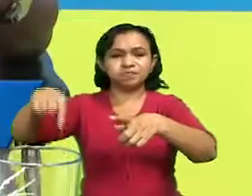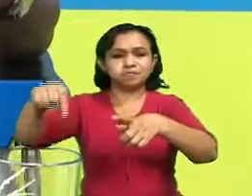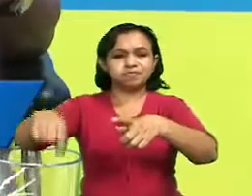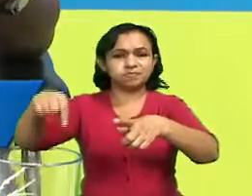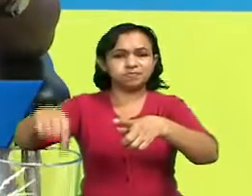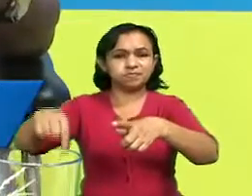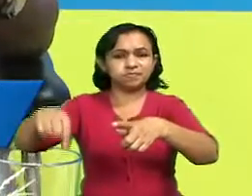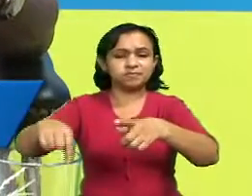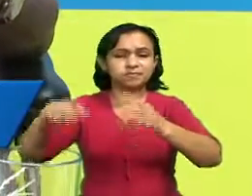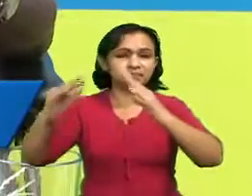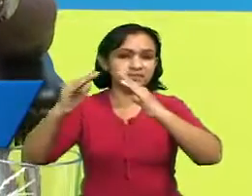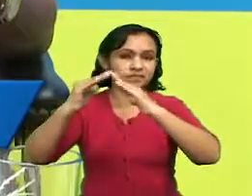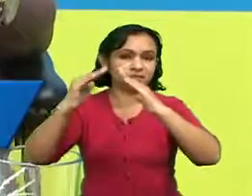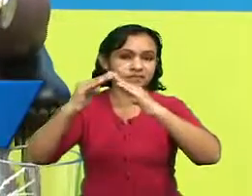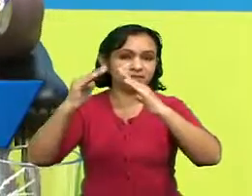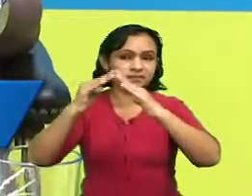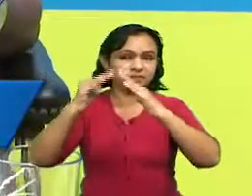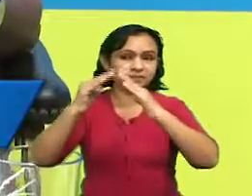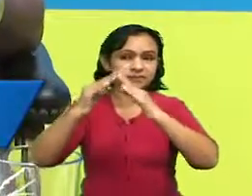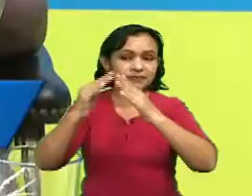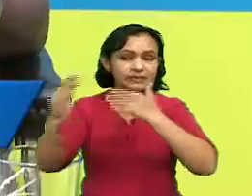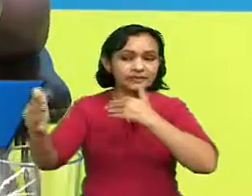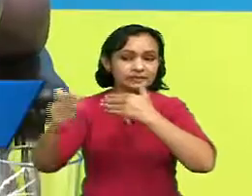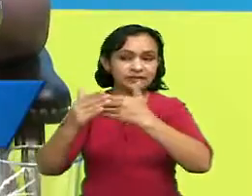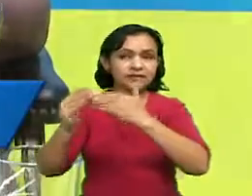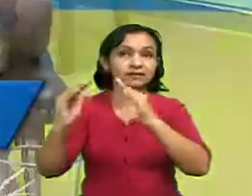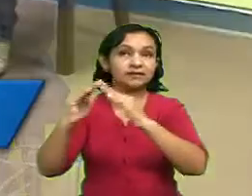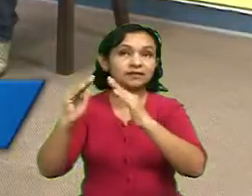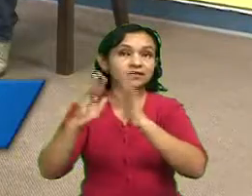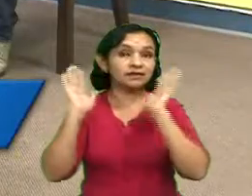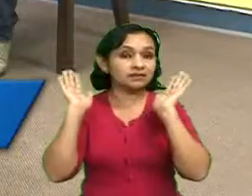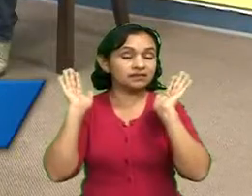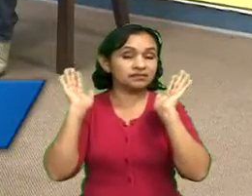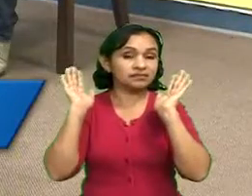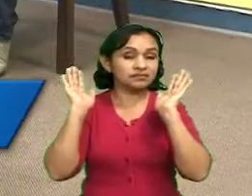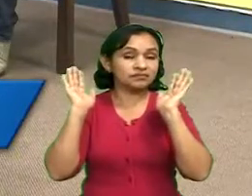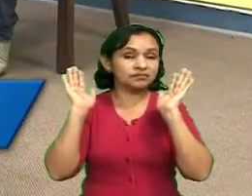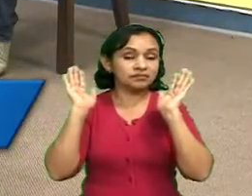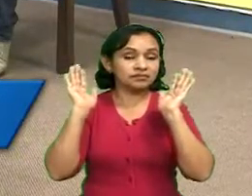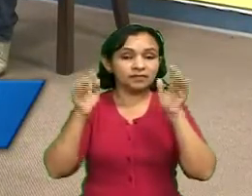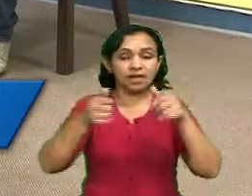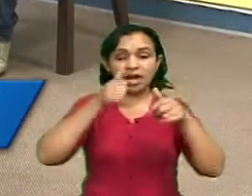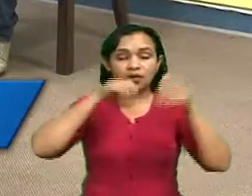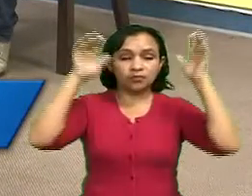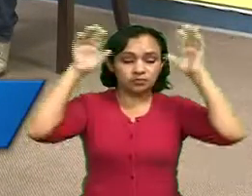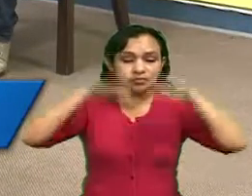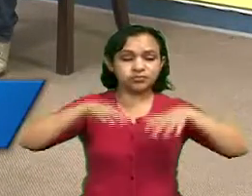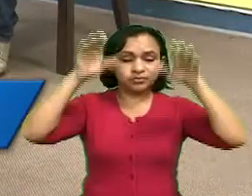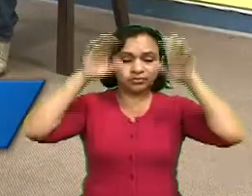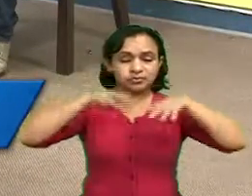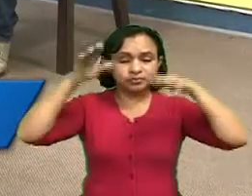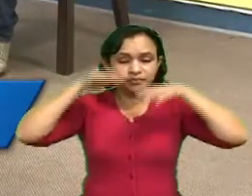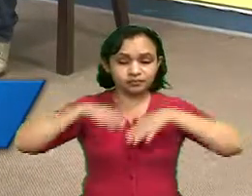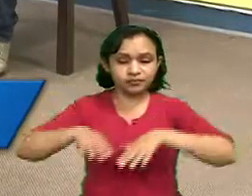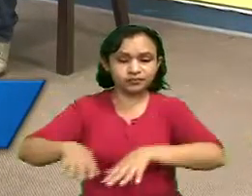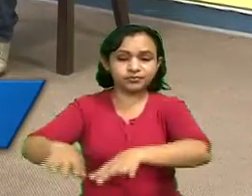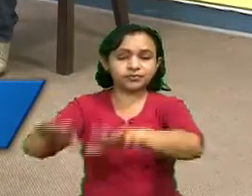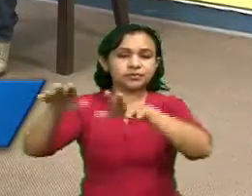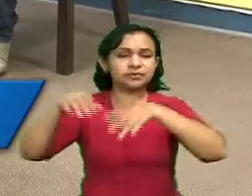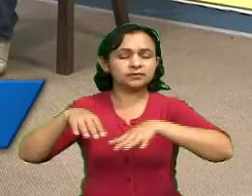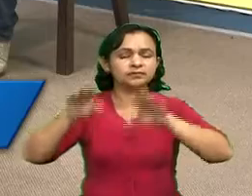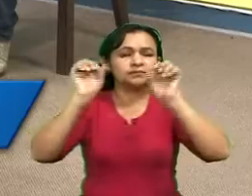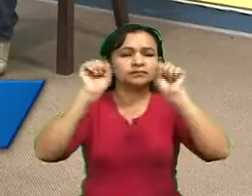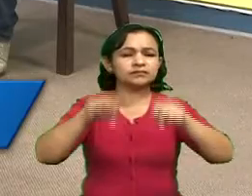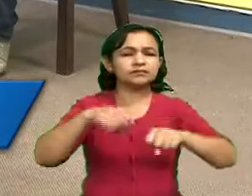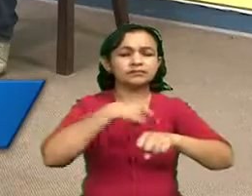que quizás una casa tiene un tragante cerca. Usted sabe que es cuando, para que corra la corriente cuando llueve y se vaya por ahí. ¿Qué